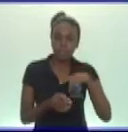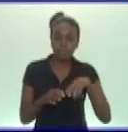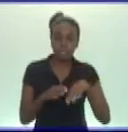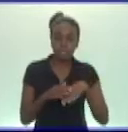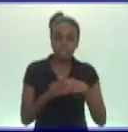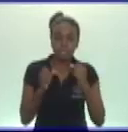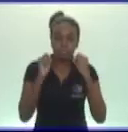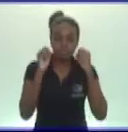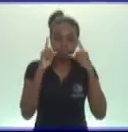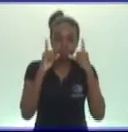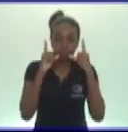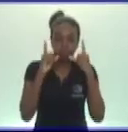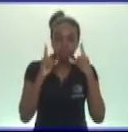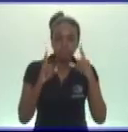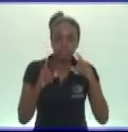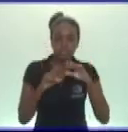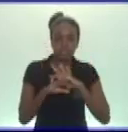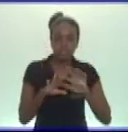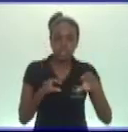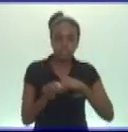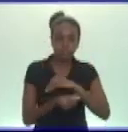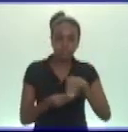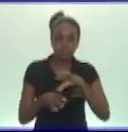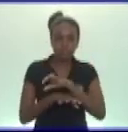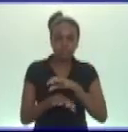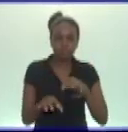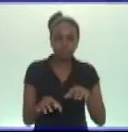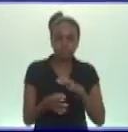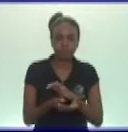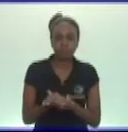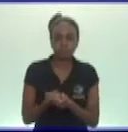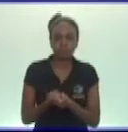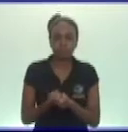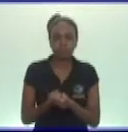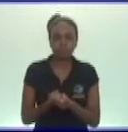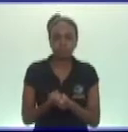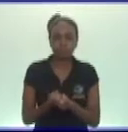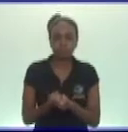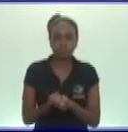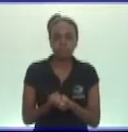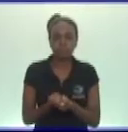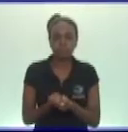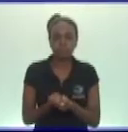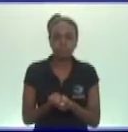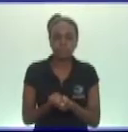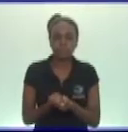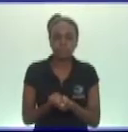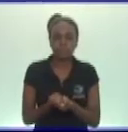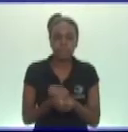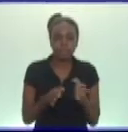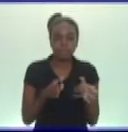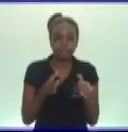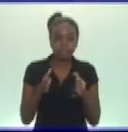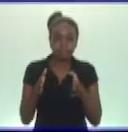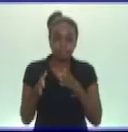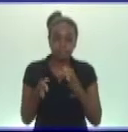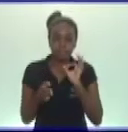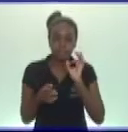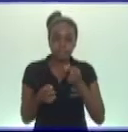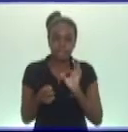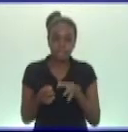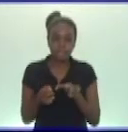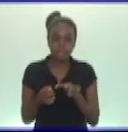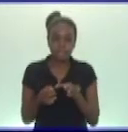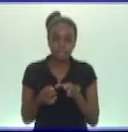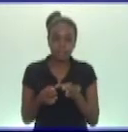se haya convertido en este monstruoso insecto. Y como elemento de realidad, vamos a ver qué ha perdido, es